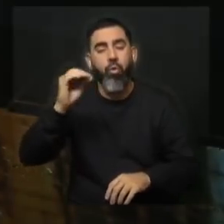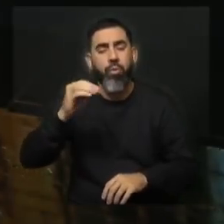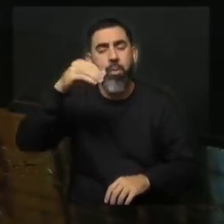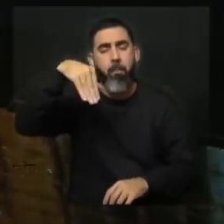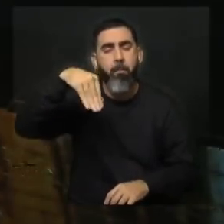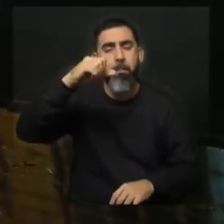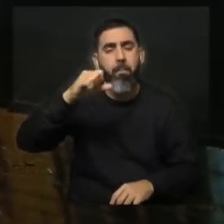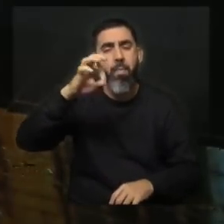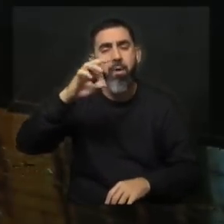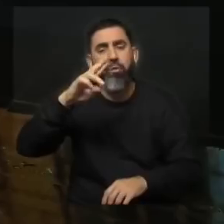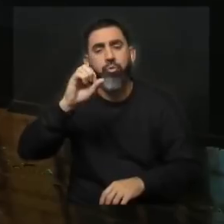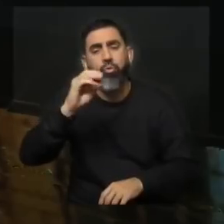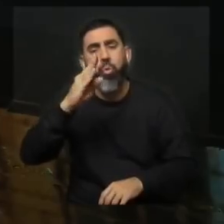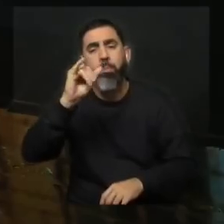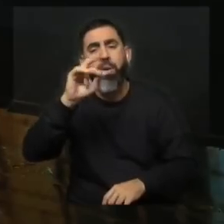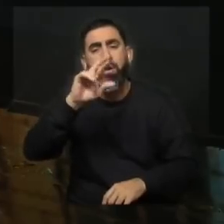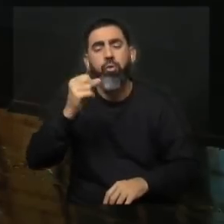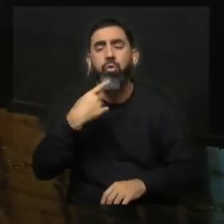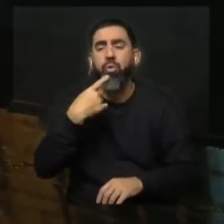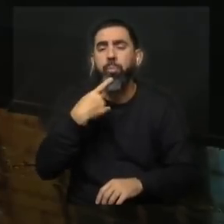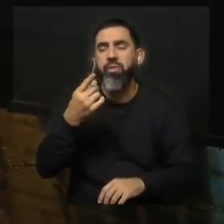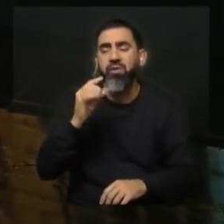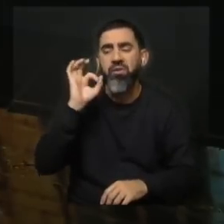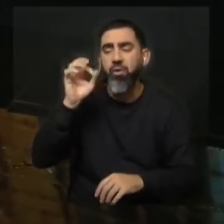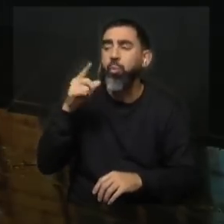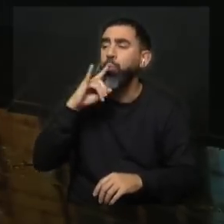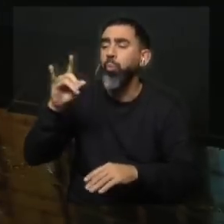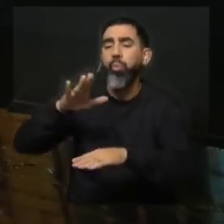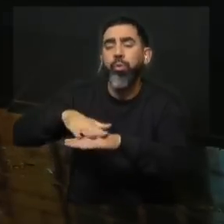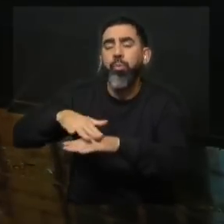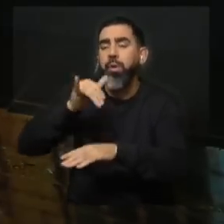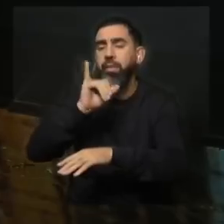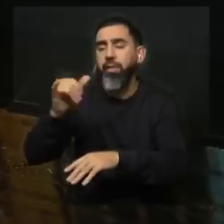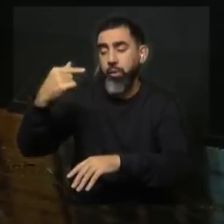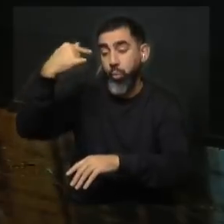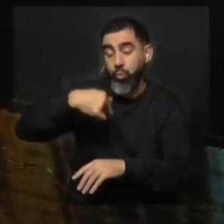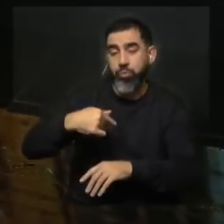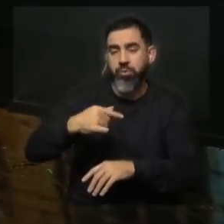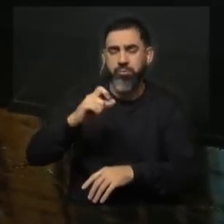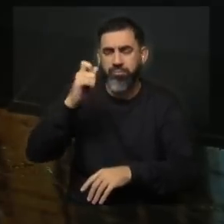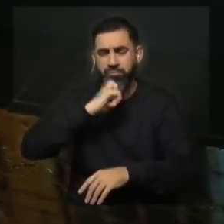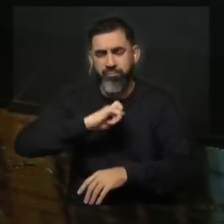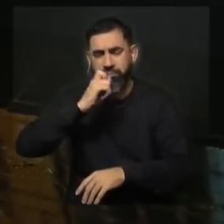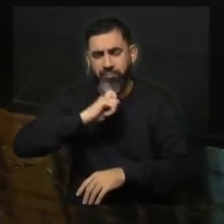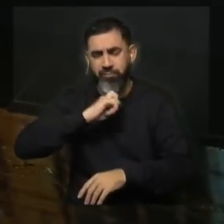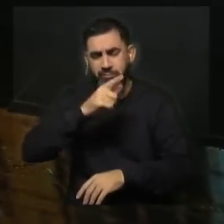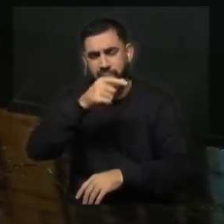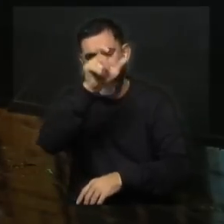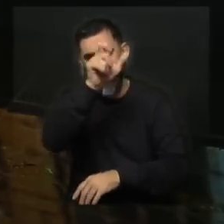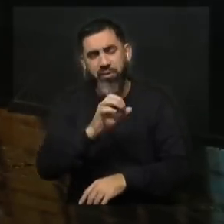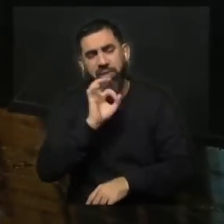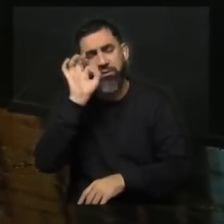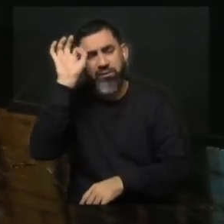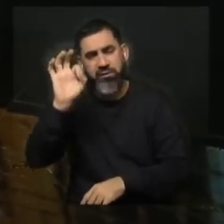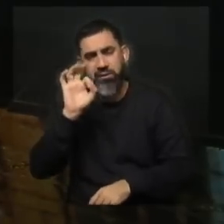pierro señalado por Gustavo penadés como responsable de la trama de denuncias en su contra desmintió justamente las